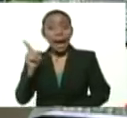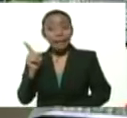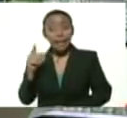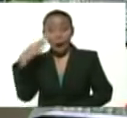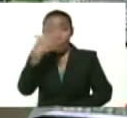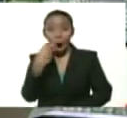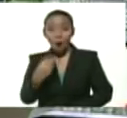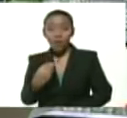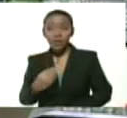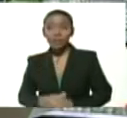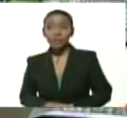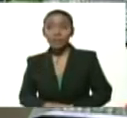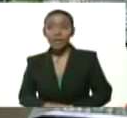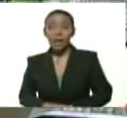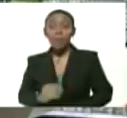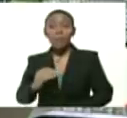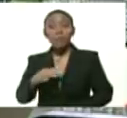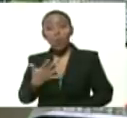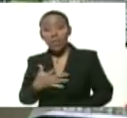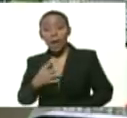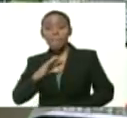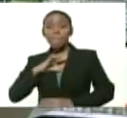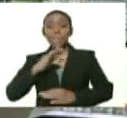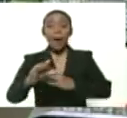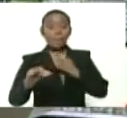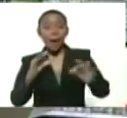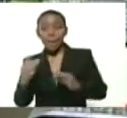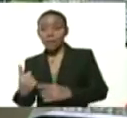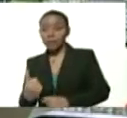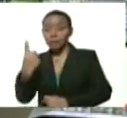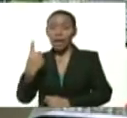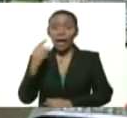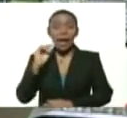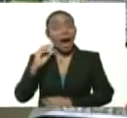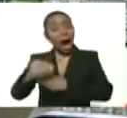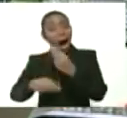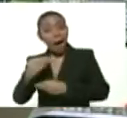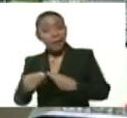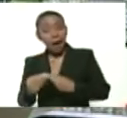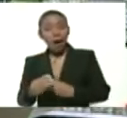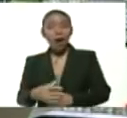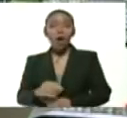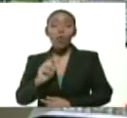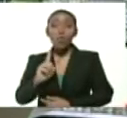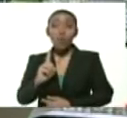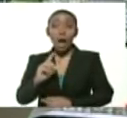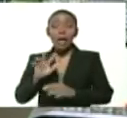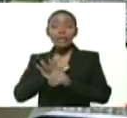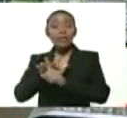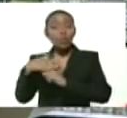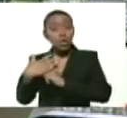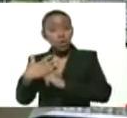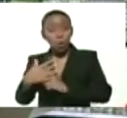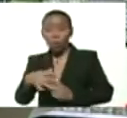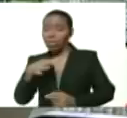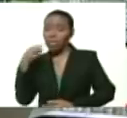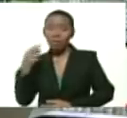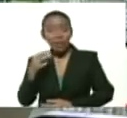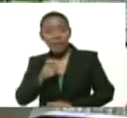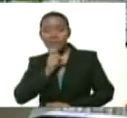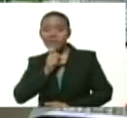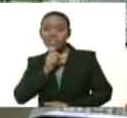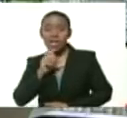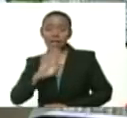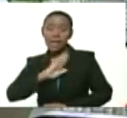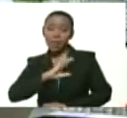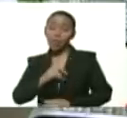joven probablemente infecte a la persona mayor de edad y genere unas situaciones realmente complicadas que